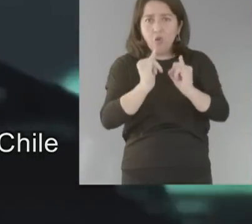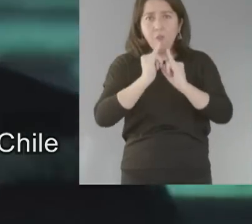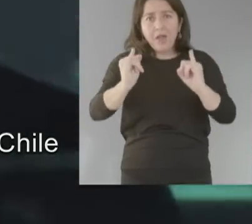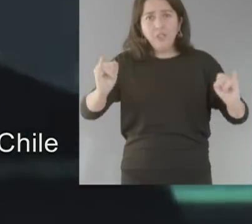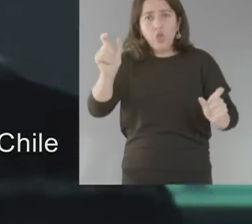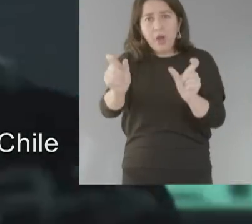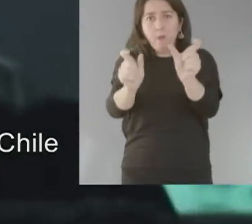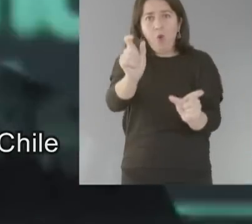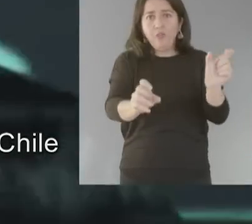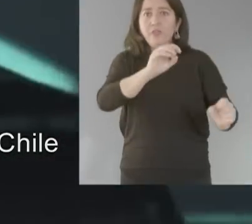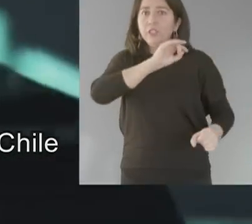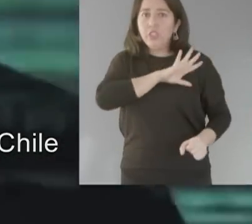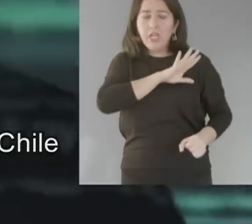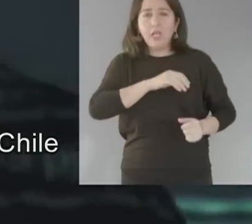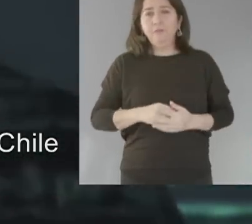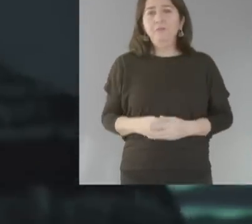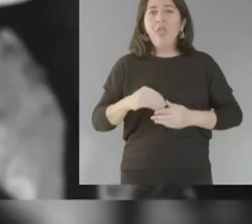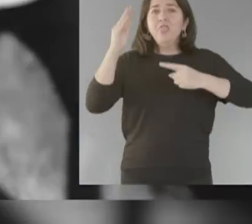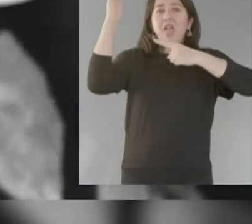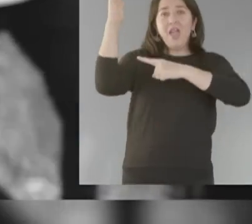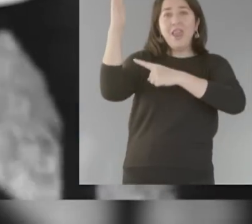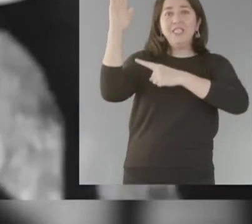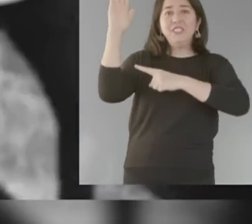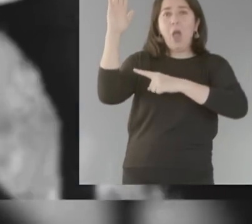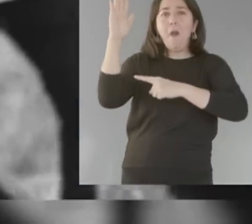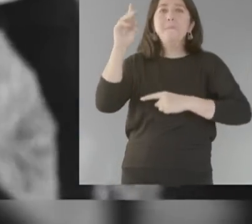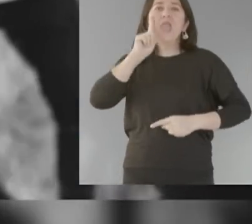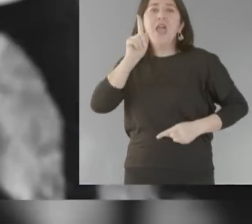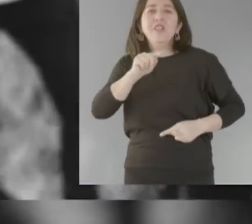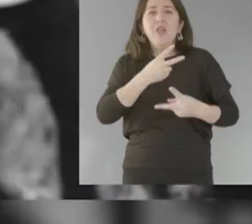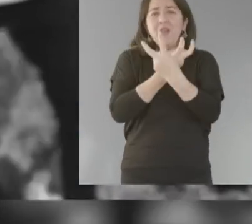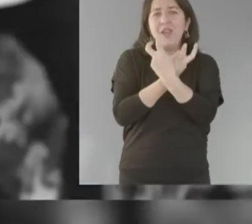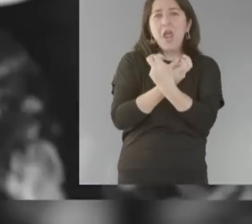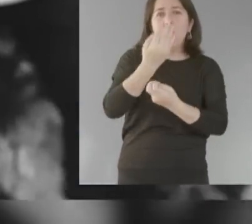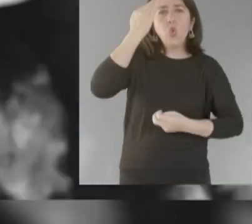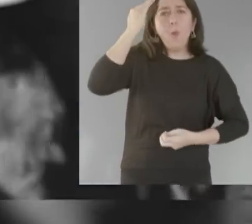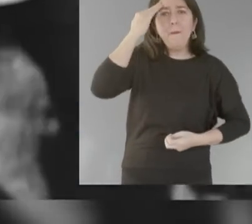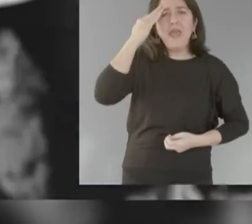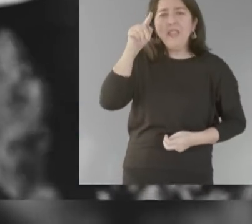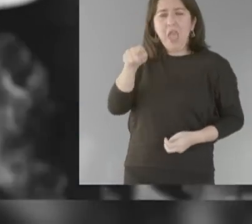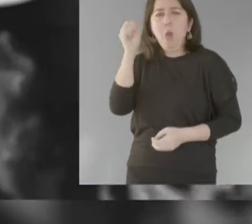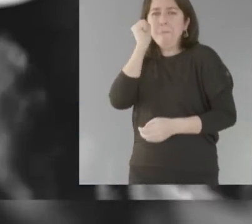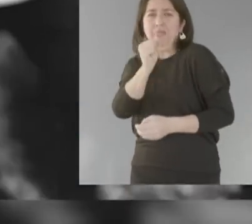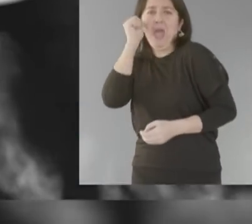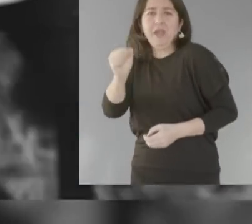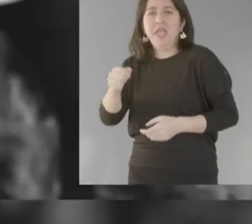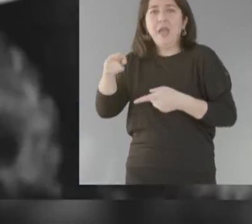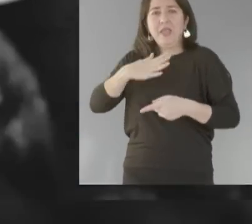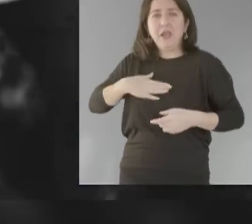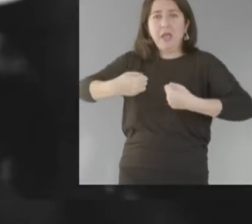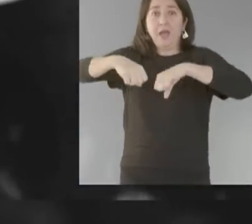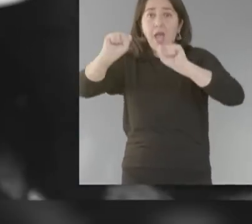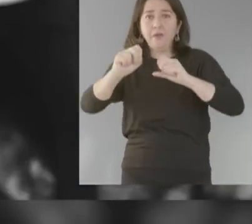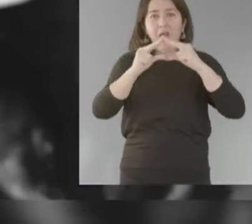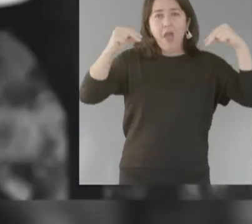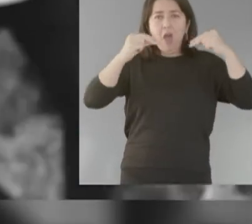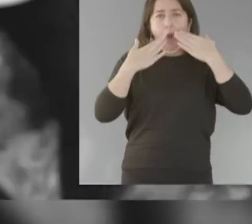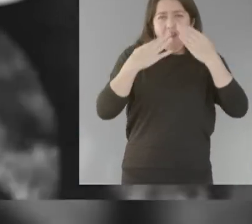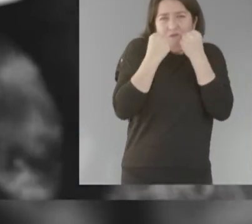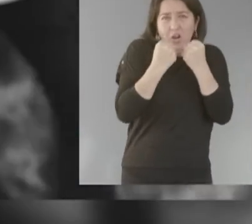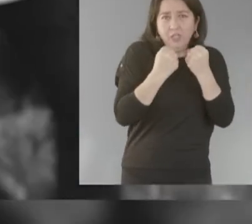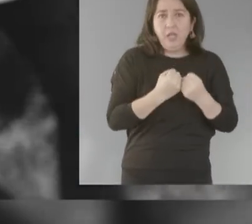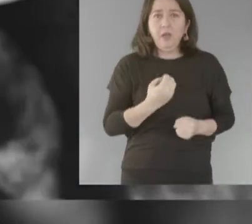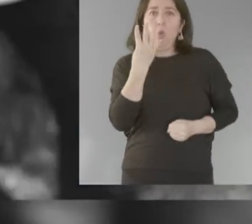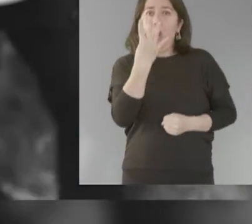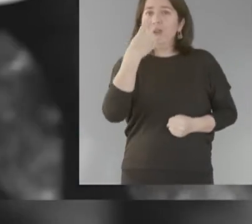el importante mensaje al pueblo de Chile. La derecha miente, envenena tu mente, mataría por ganar. El